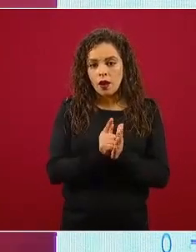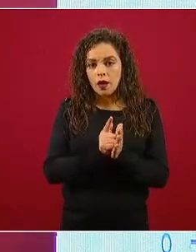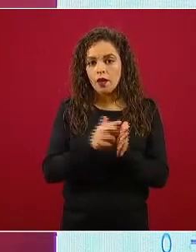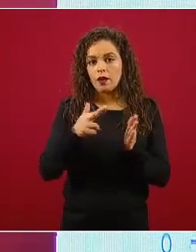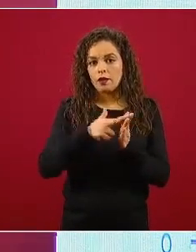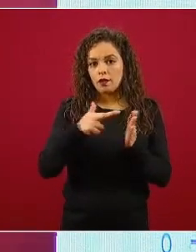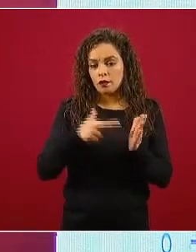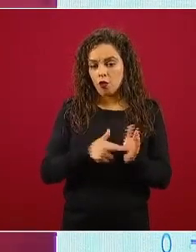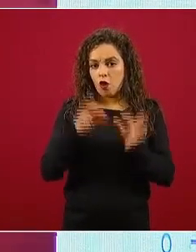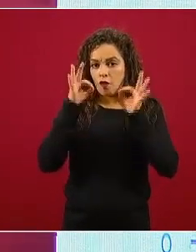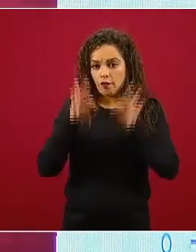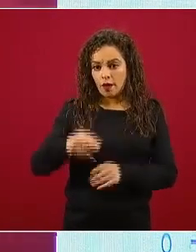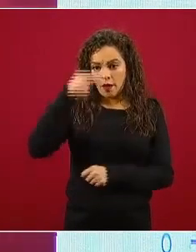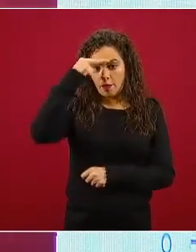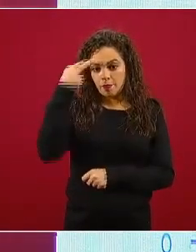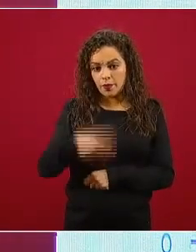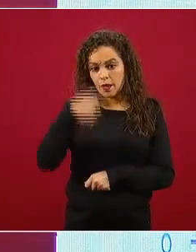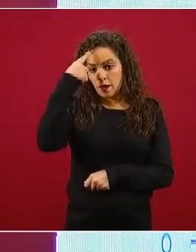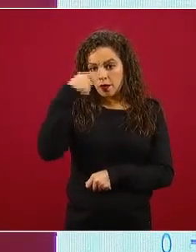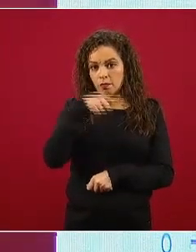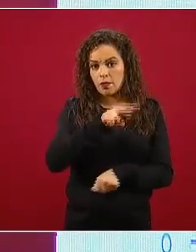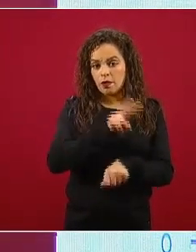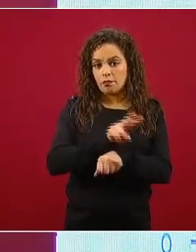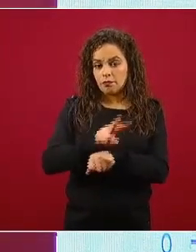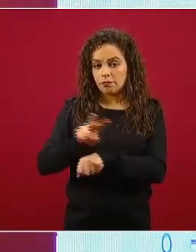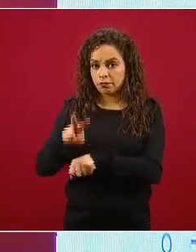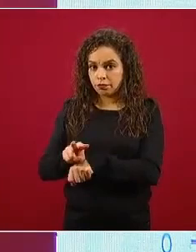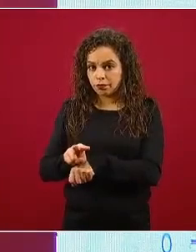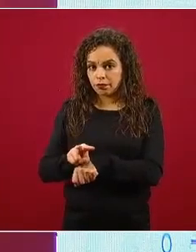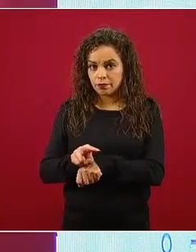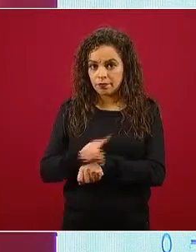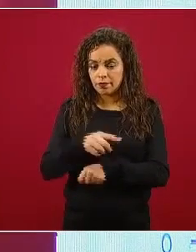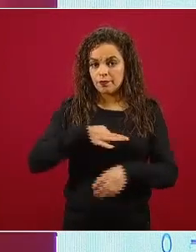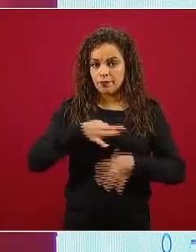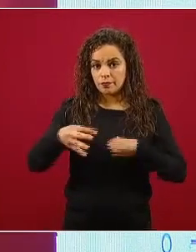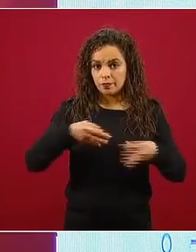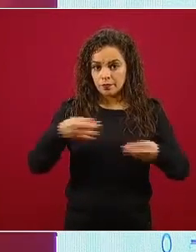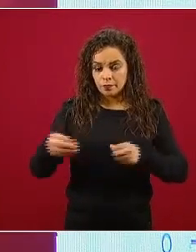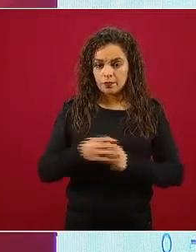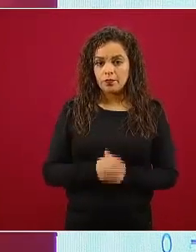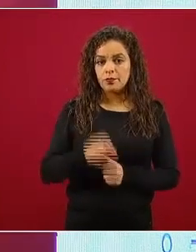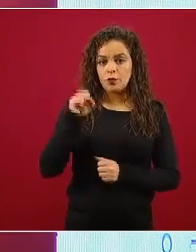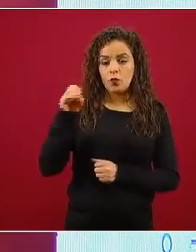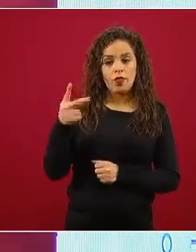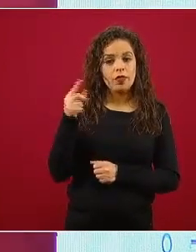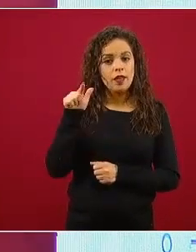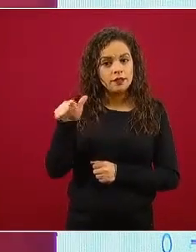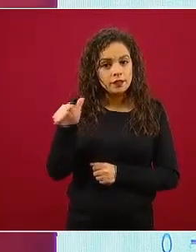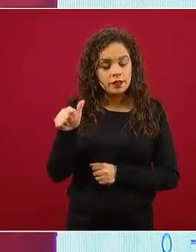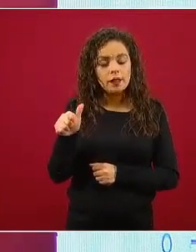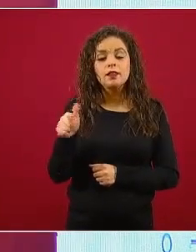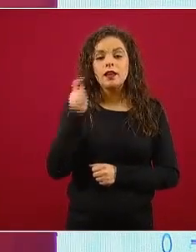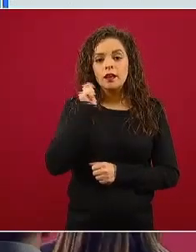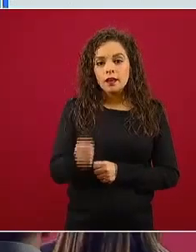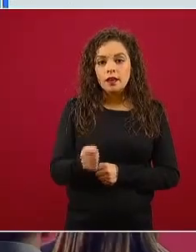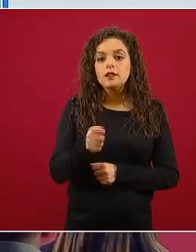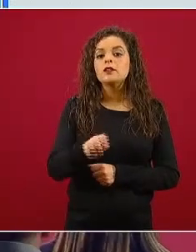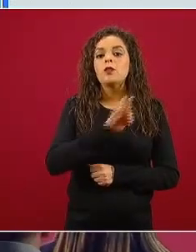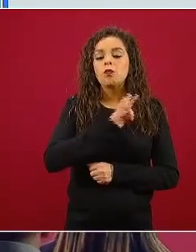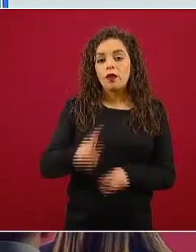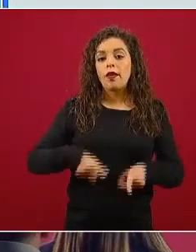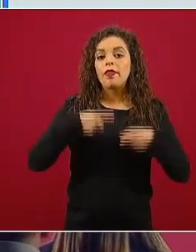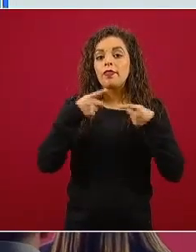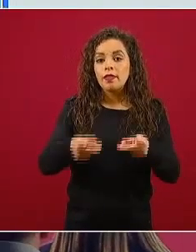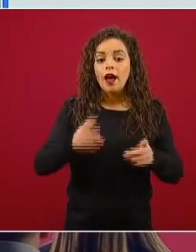mexicana para la vigilancia epidemiológica, la 017, es integrar, analizar, interpretar y comunicar la